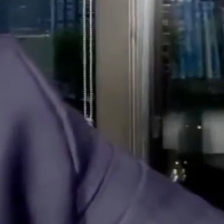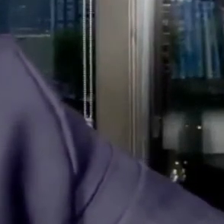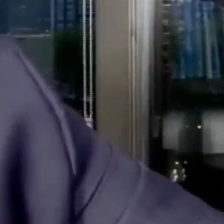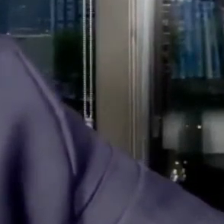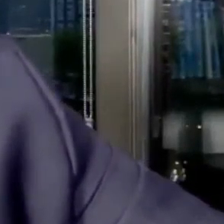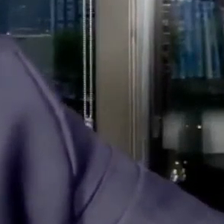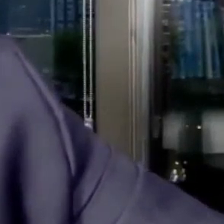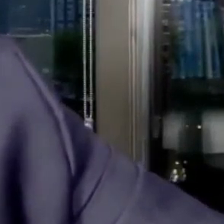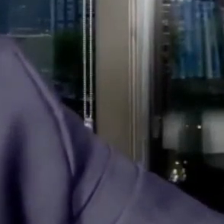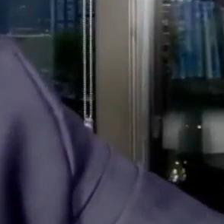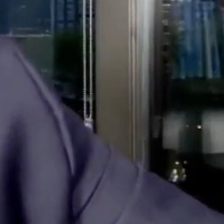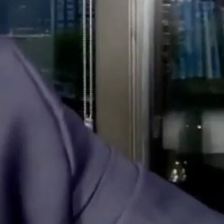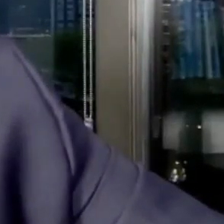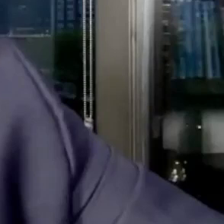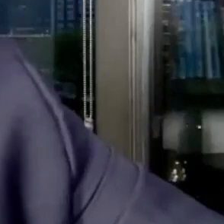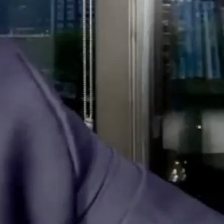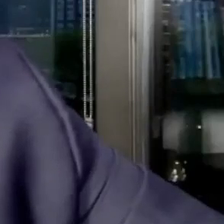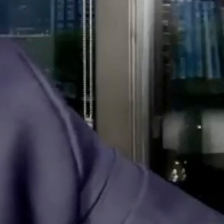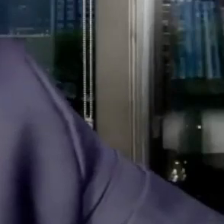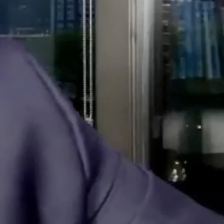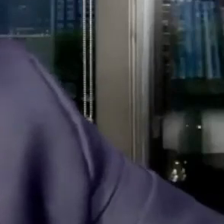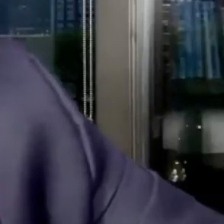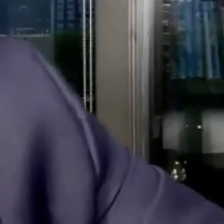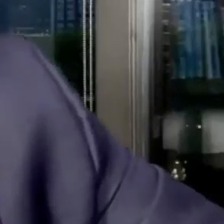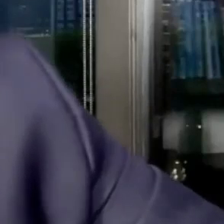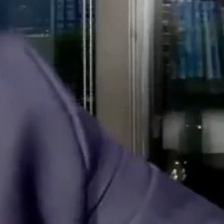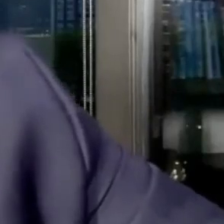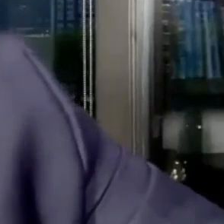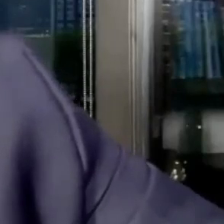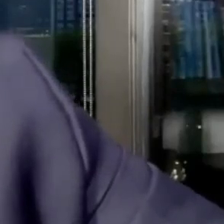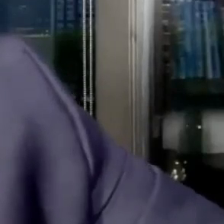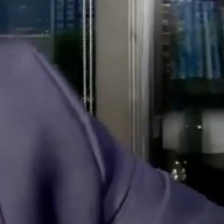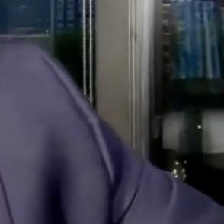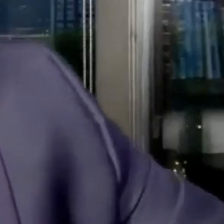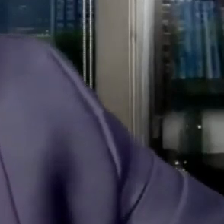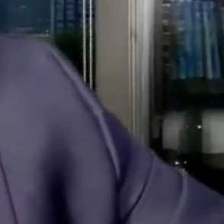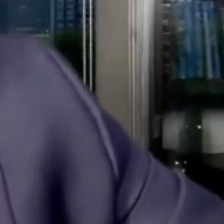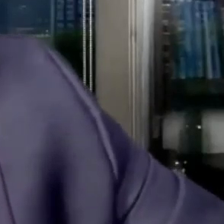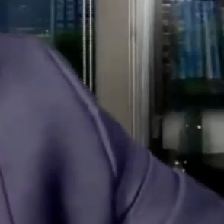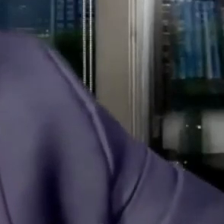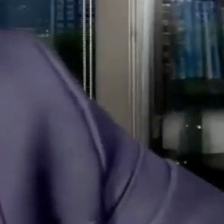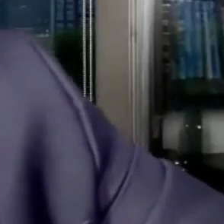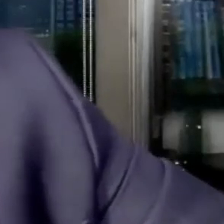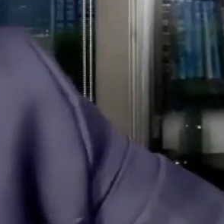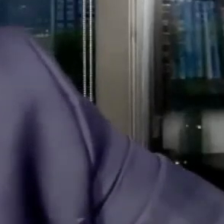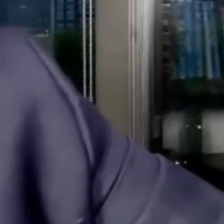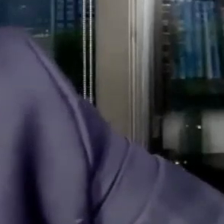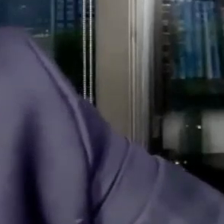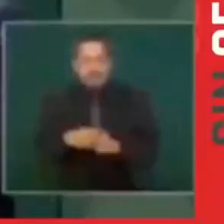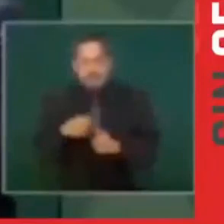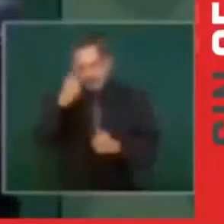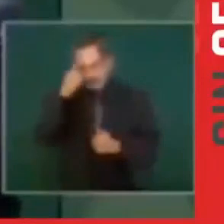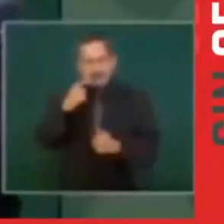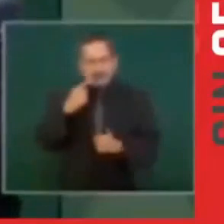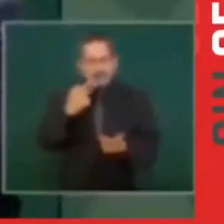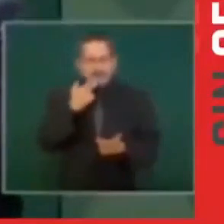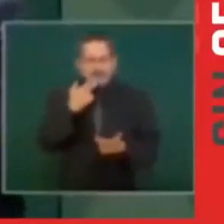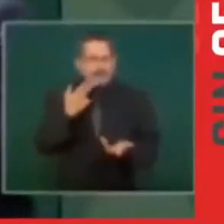hizo un pronunciamiento para que la gente salga a votar este 5 de junio vamos a ver y escuchar lo que dijo en la mañanera